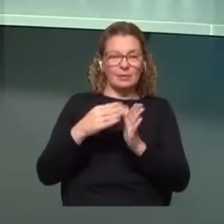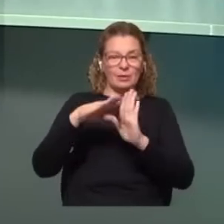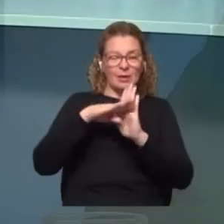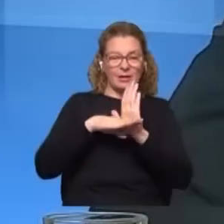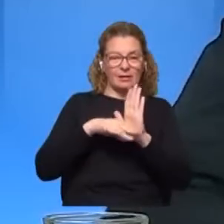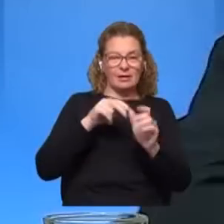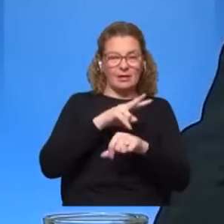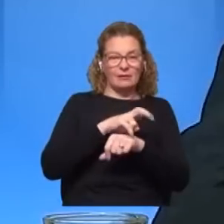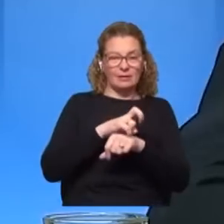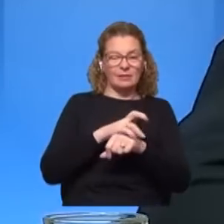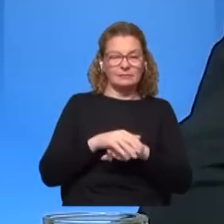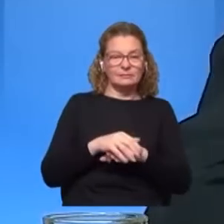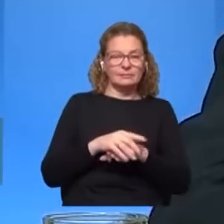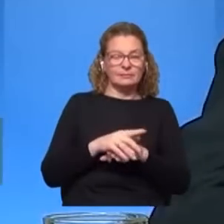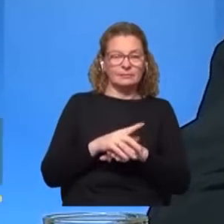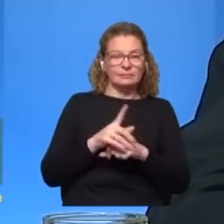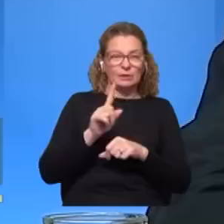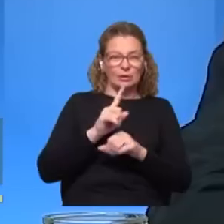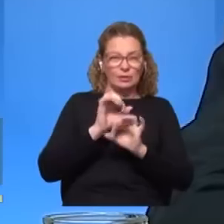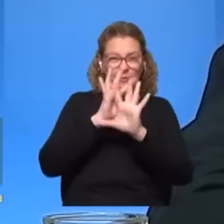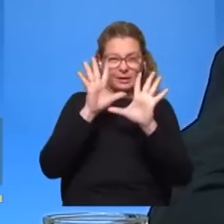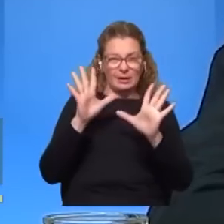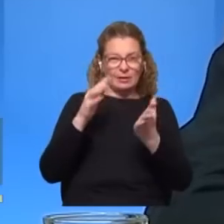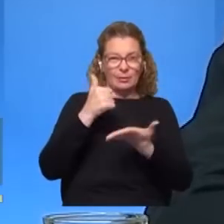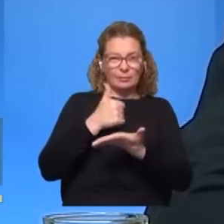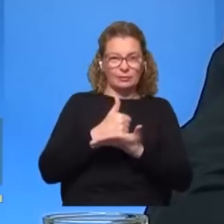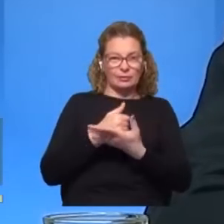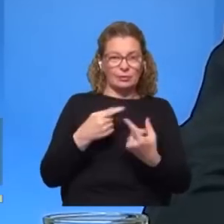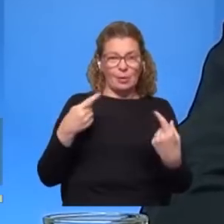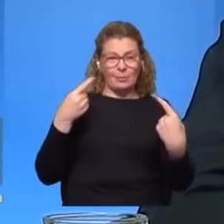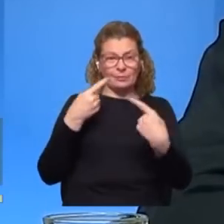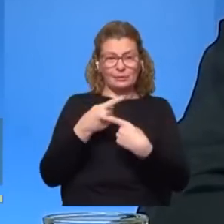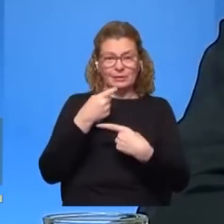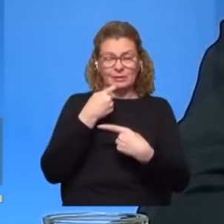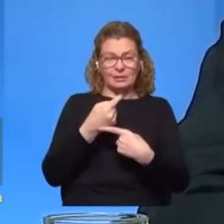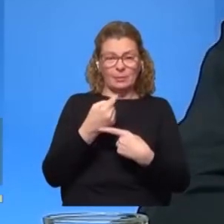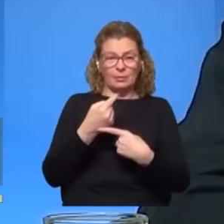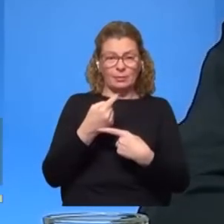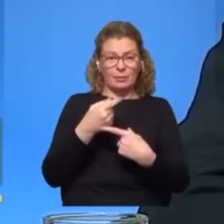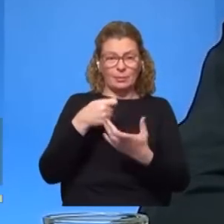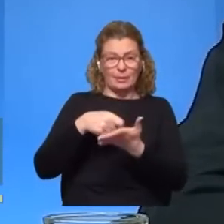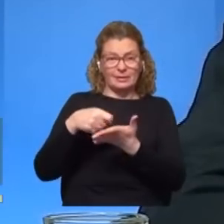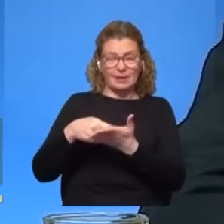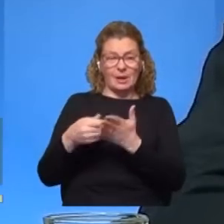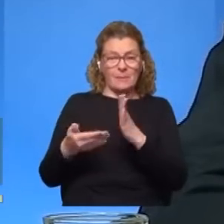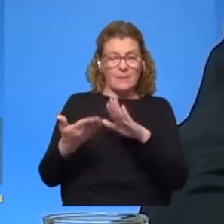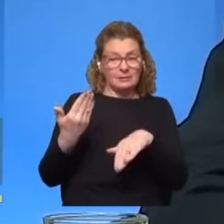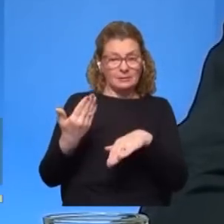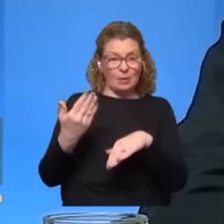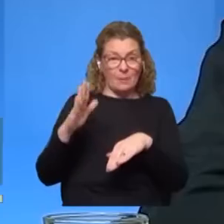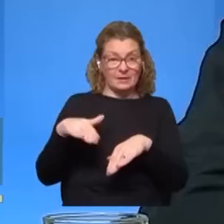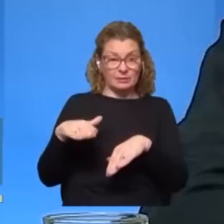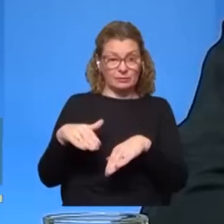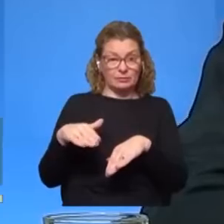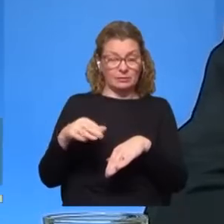fiscal no estaba Clara la postura de la oposición si se criticaba porque había que gastar más o que había que gastar